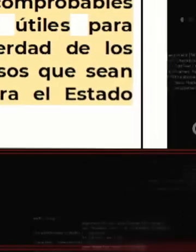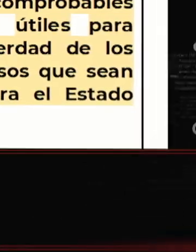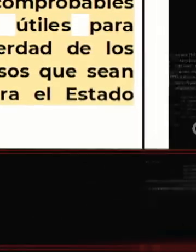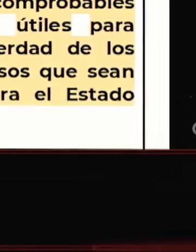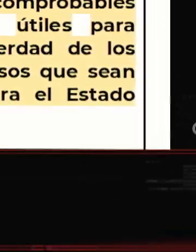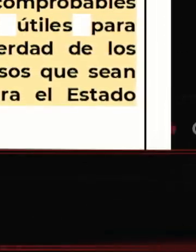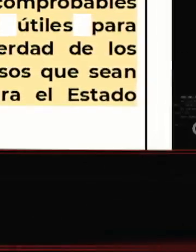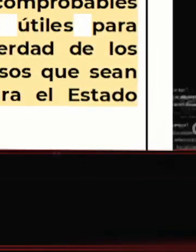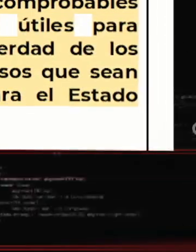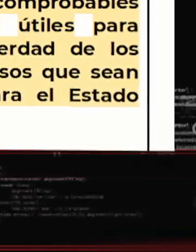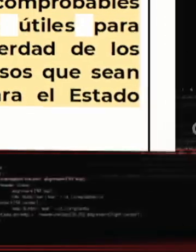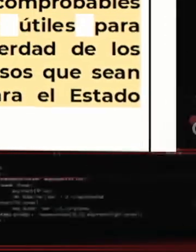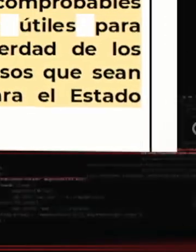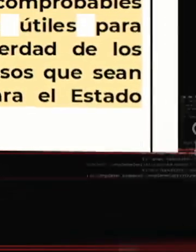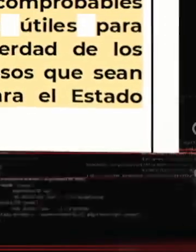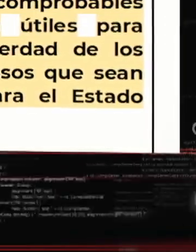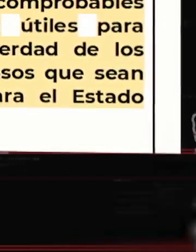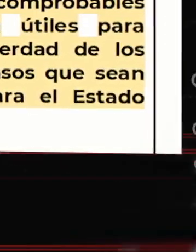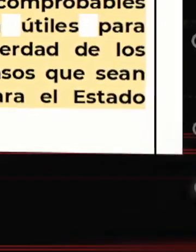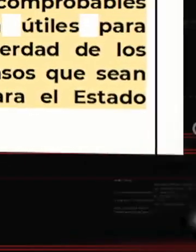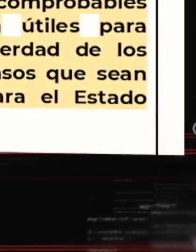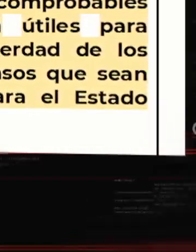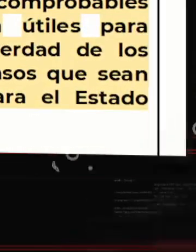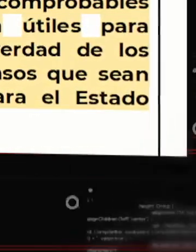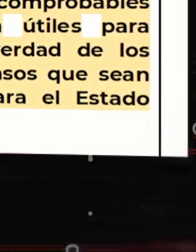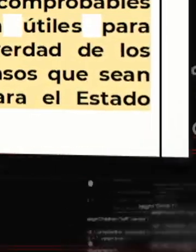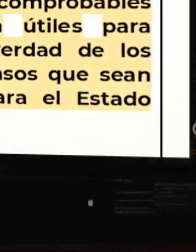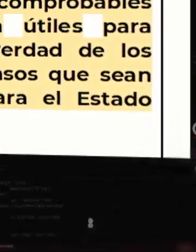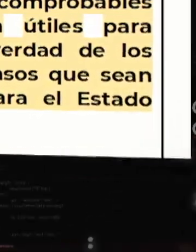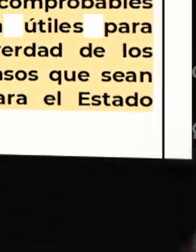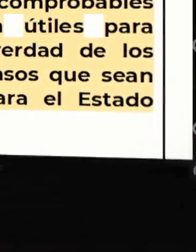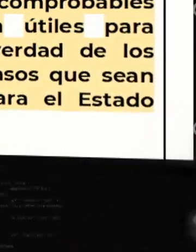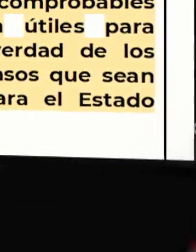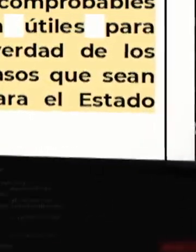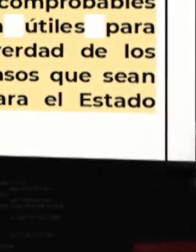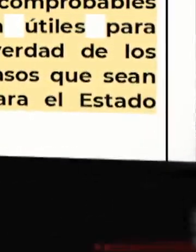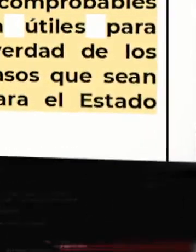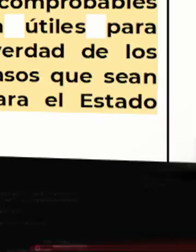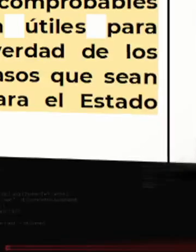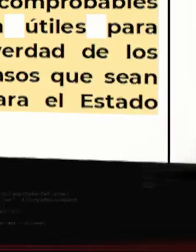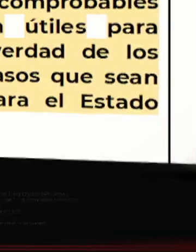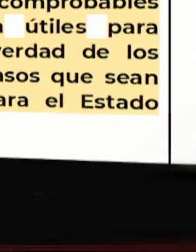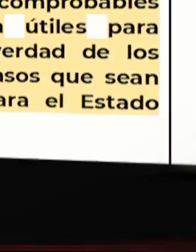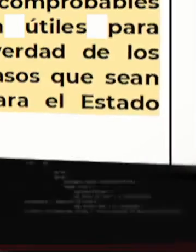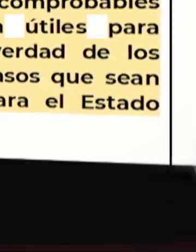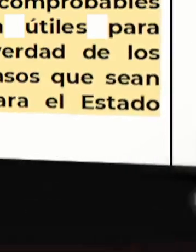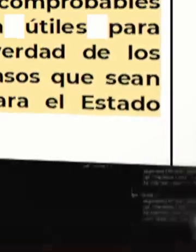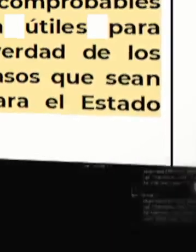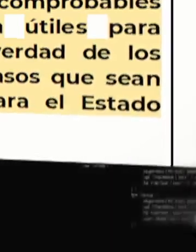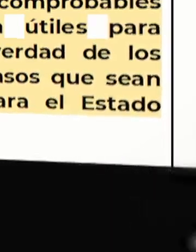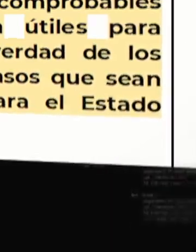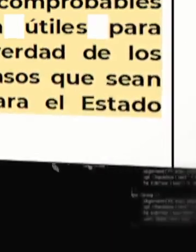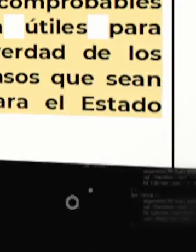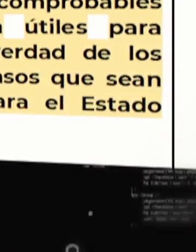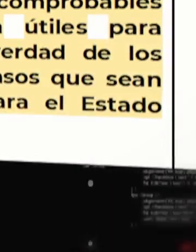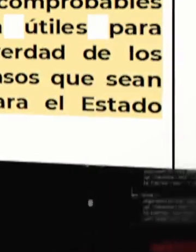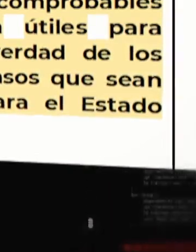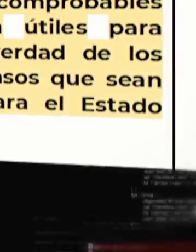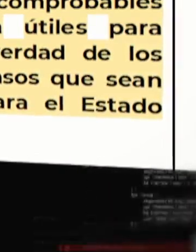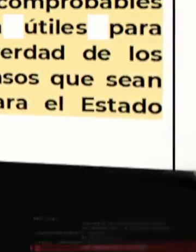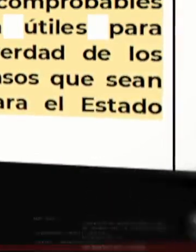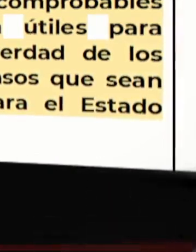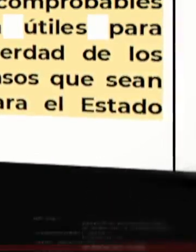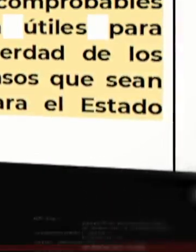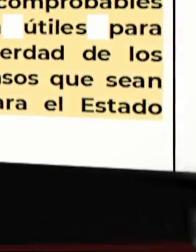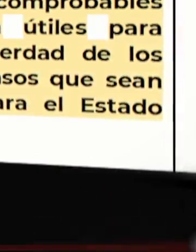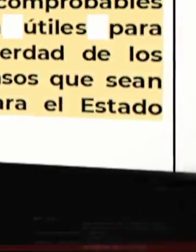personas que aporten elementos comprobables que resulten útiles para conocer la verdad de los hechos en casos que sean relevantes para el Estado